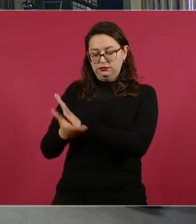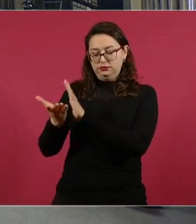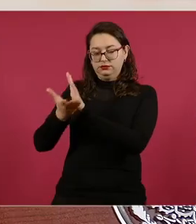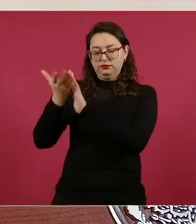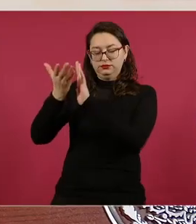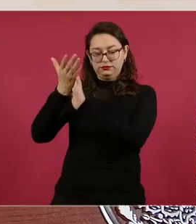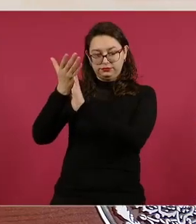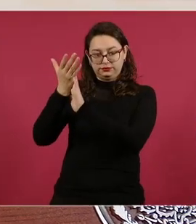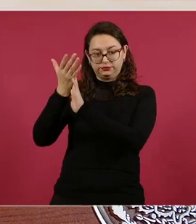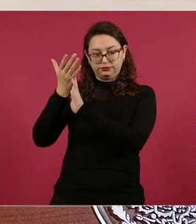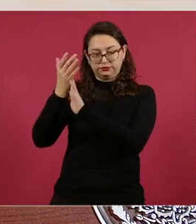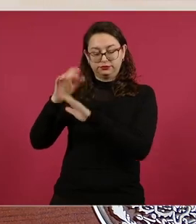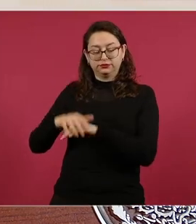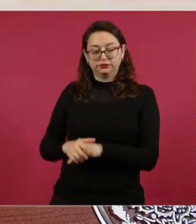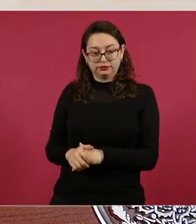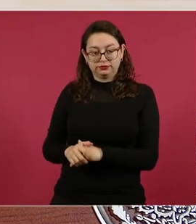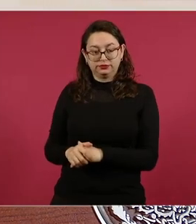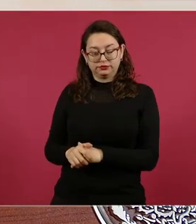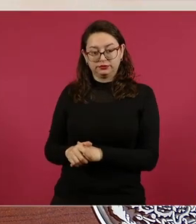las 2